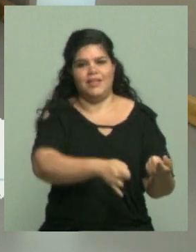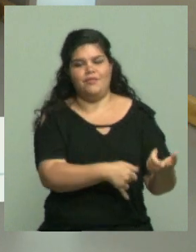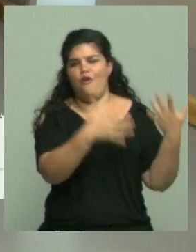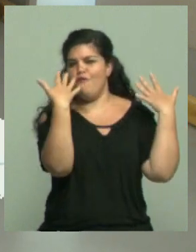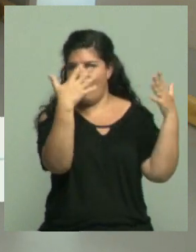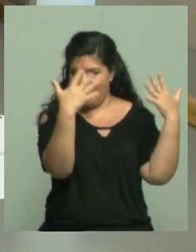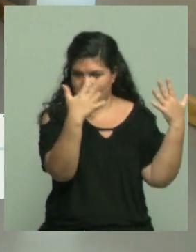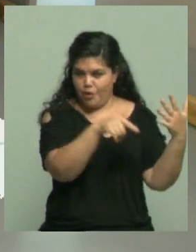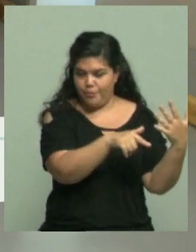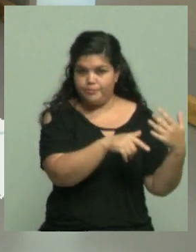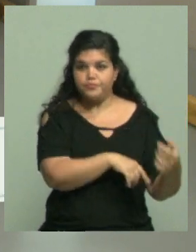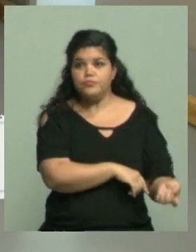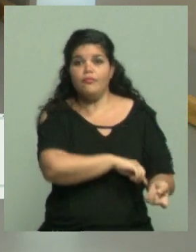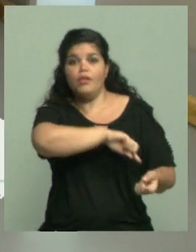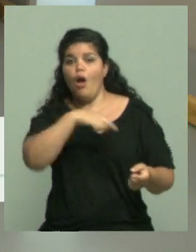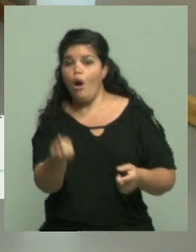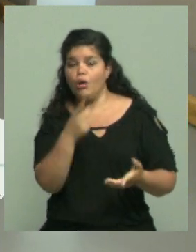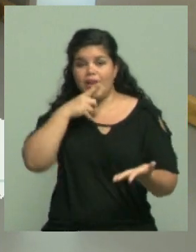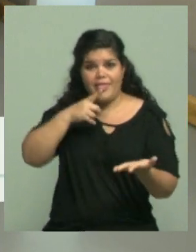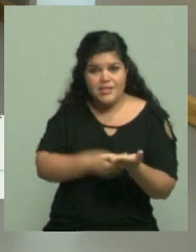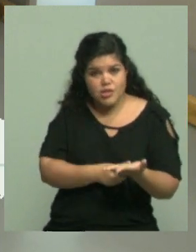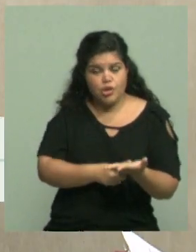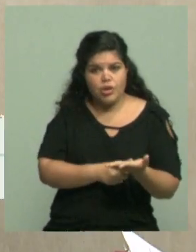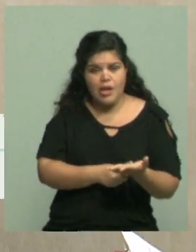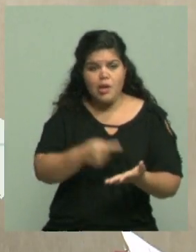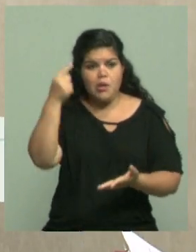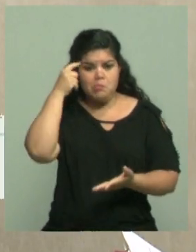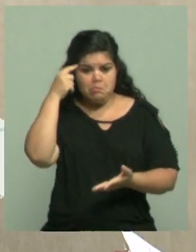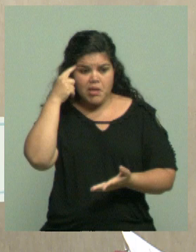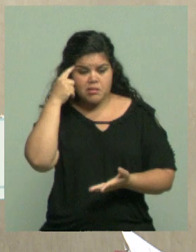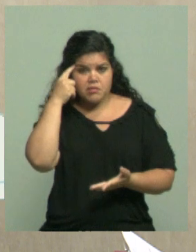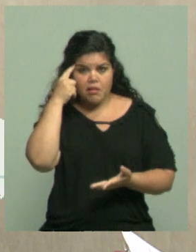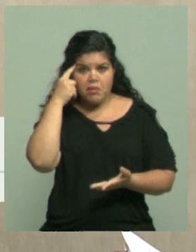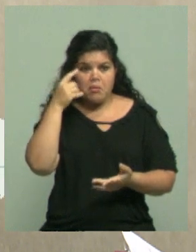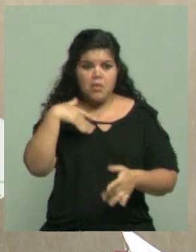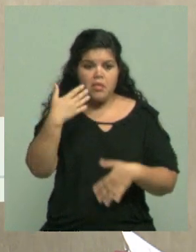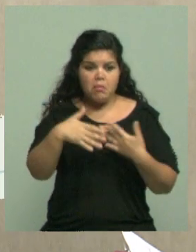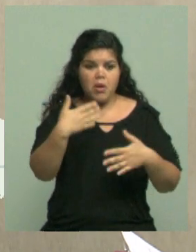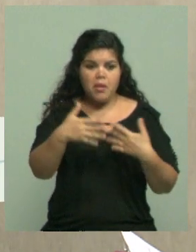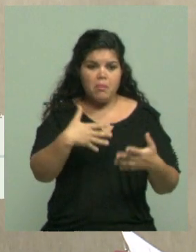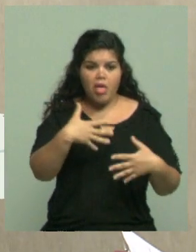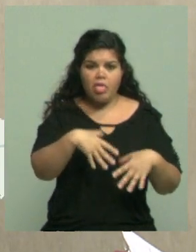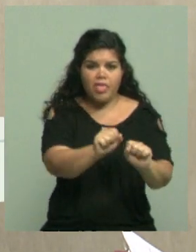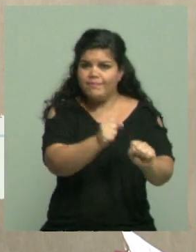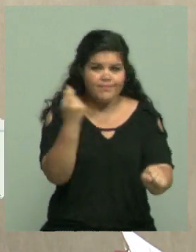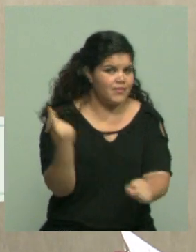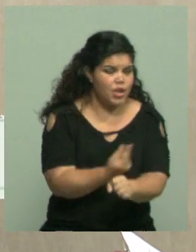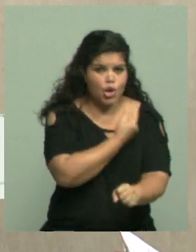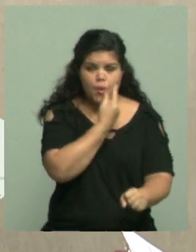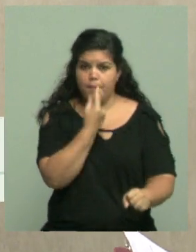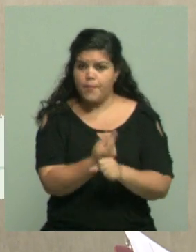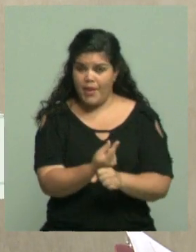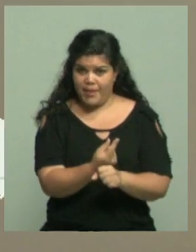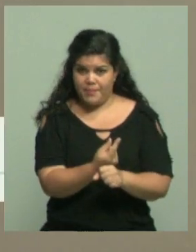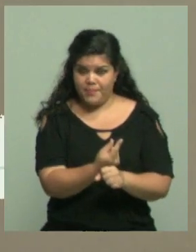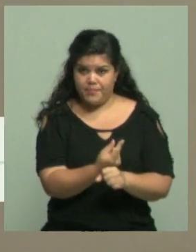muchas medidas que se piensan y utópicamente son correctas, pero en la práctica dejan la tendalada de gente que necesita asistencia.